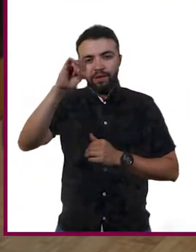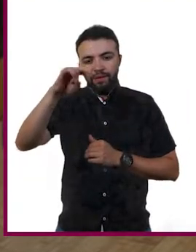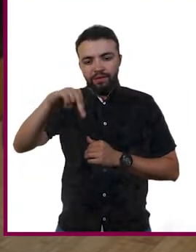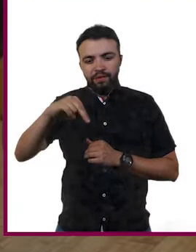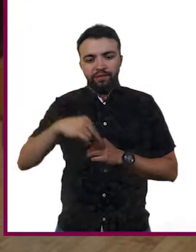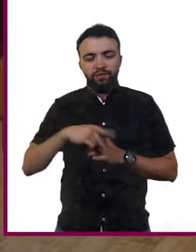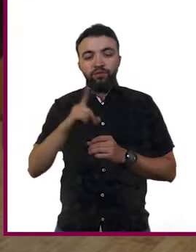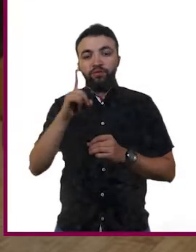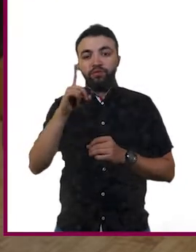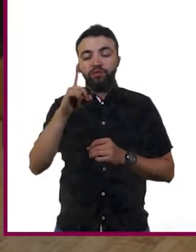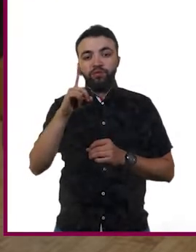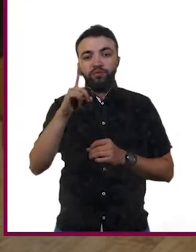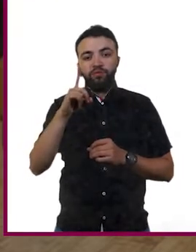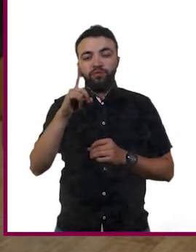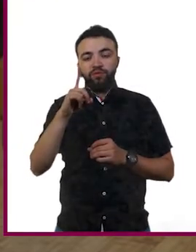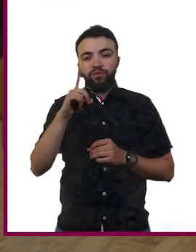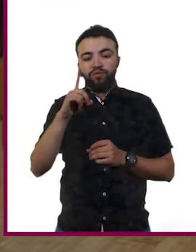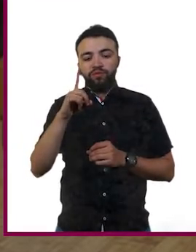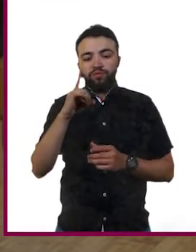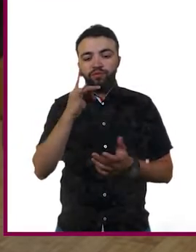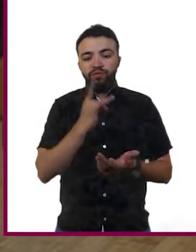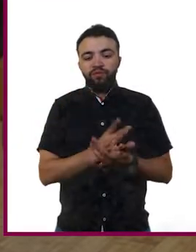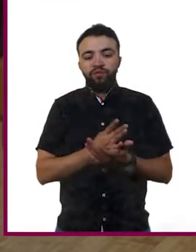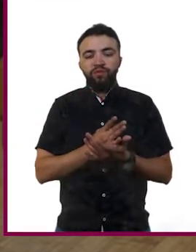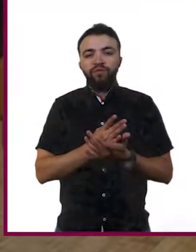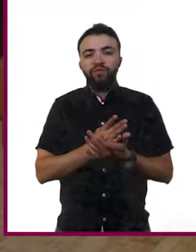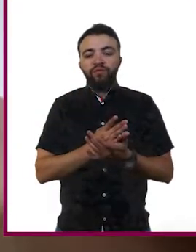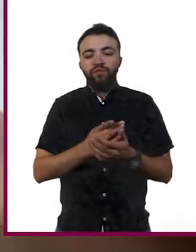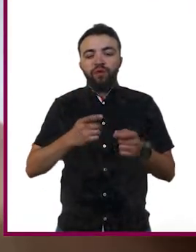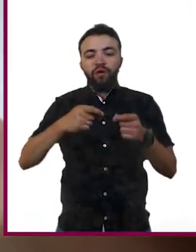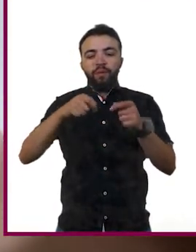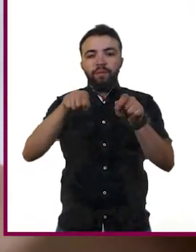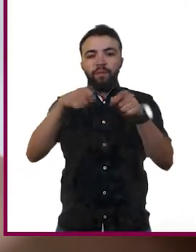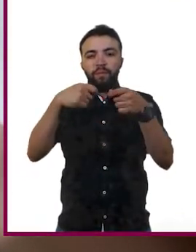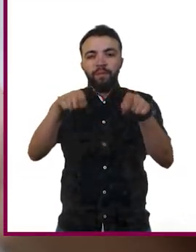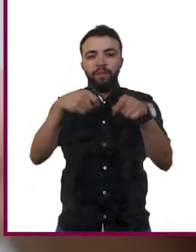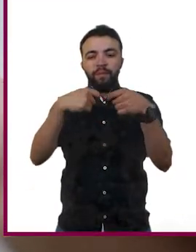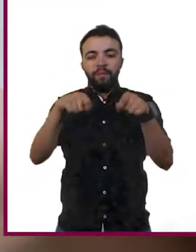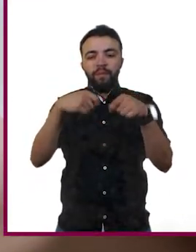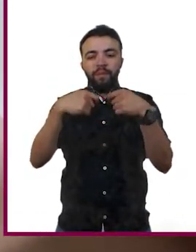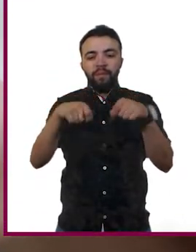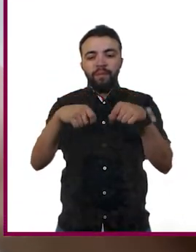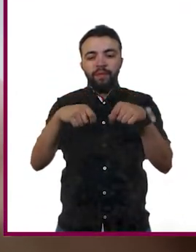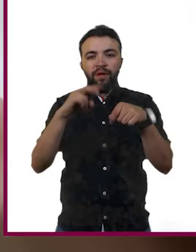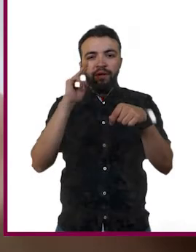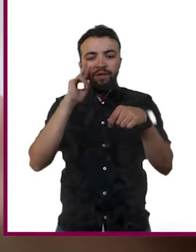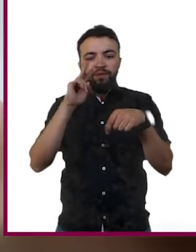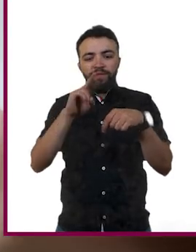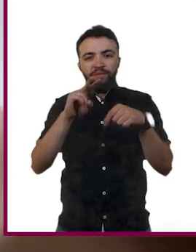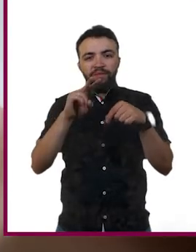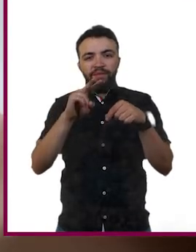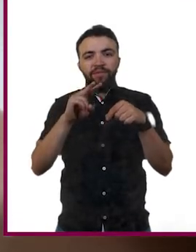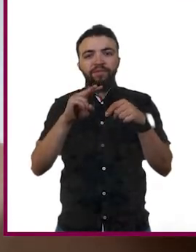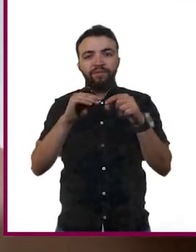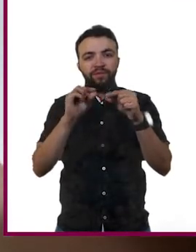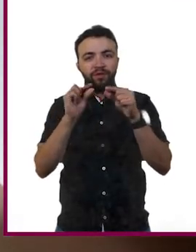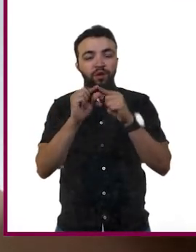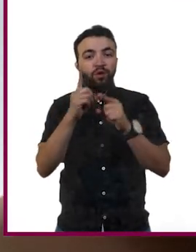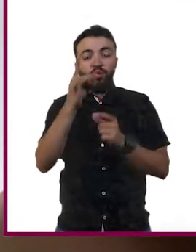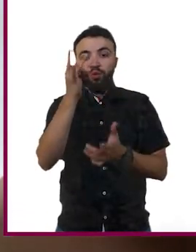lo único ahora, digamos, de plástico es esta piececita, que digamos es un compuesto, que es un